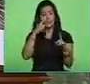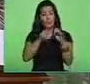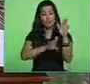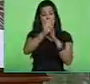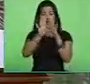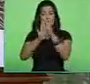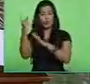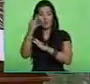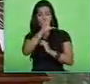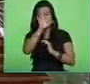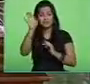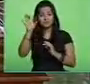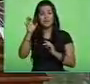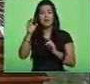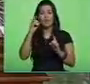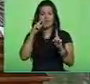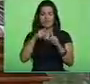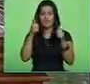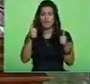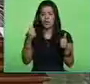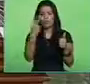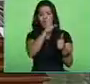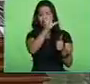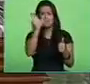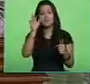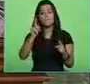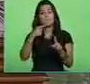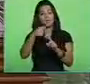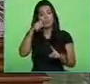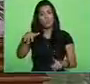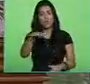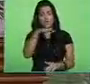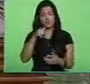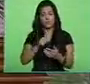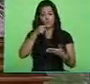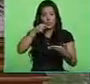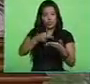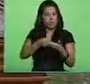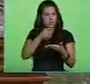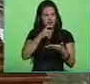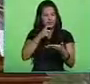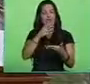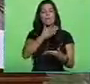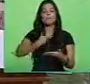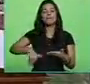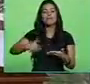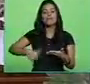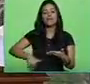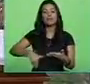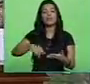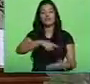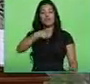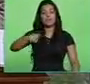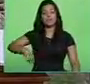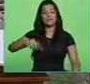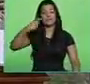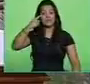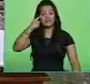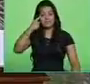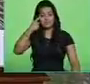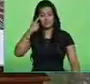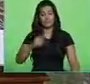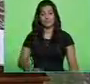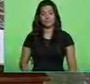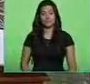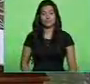mayor beneficio de ambas naciones y los dos pueblos. Hu Jintao, presidente de la República Popular China. Como les he dicho,